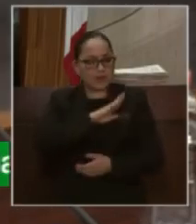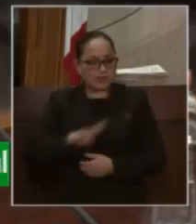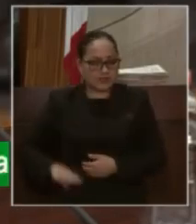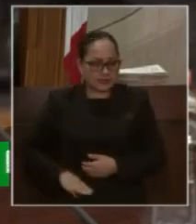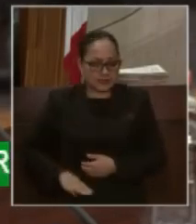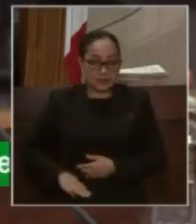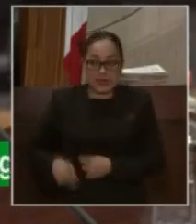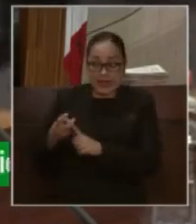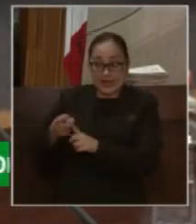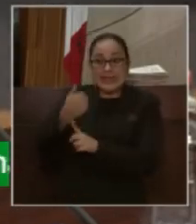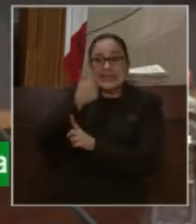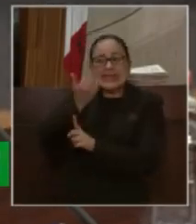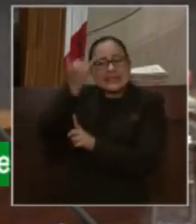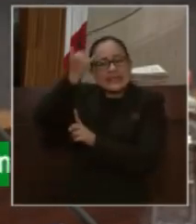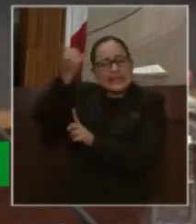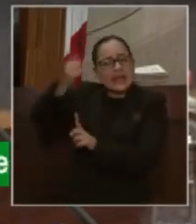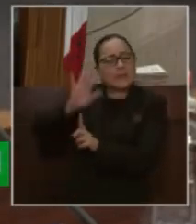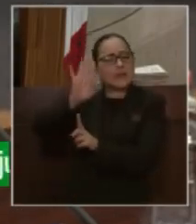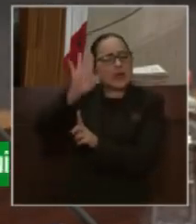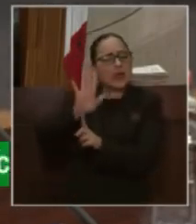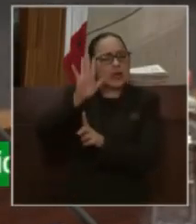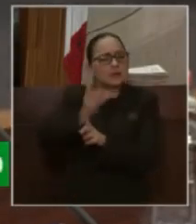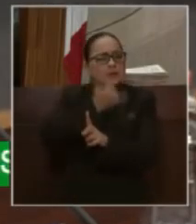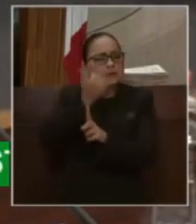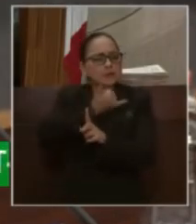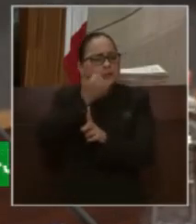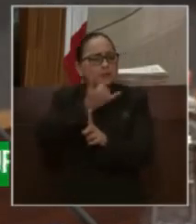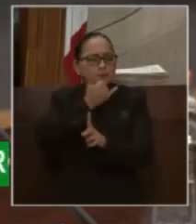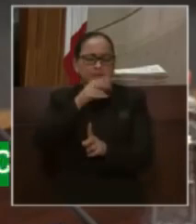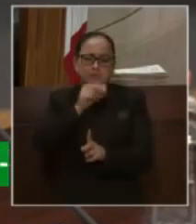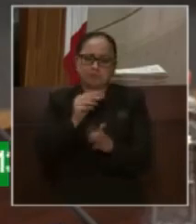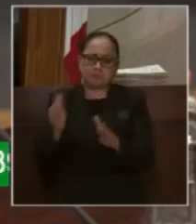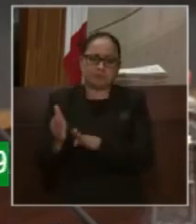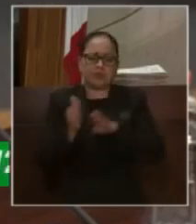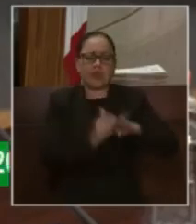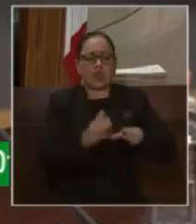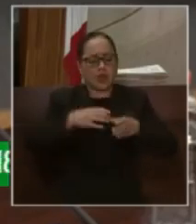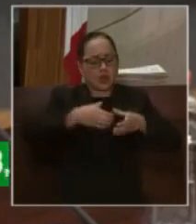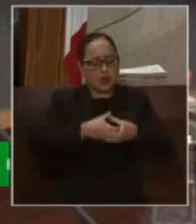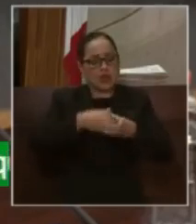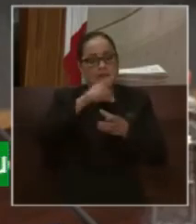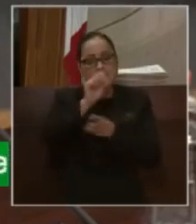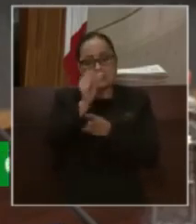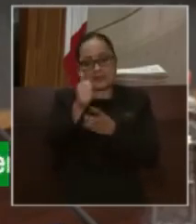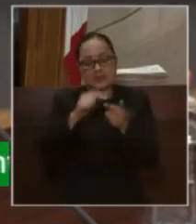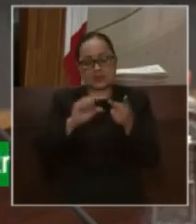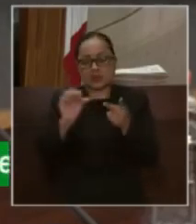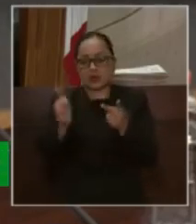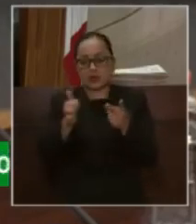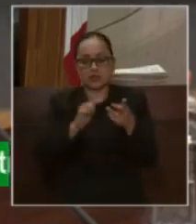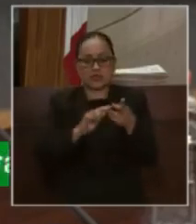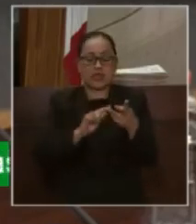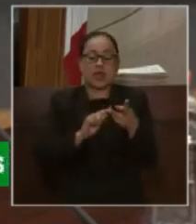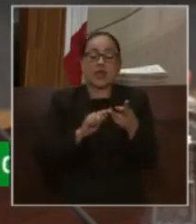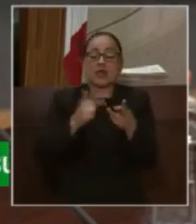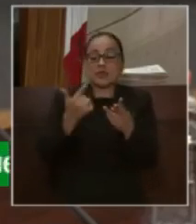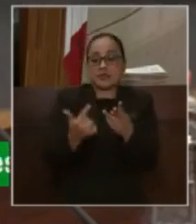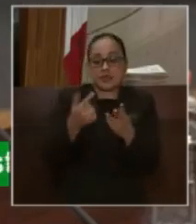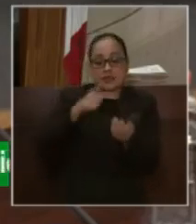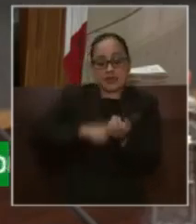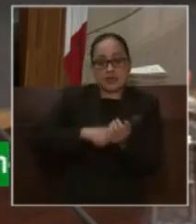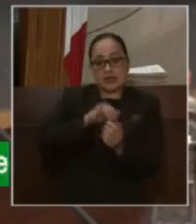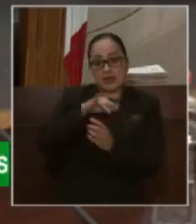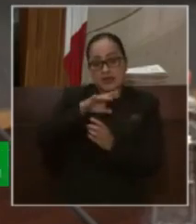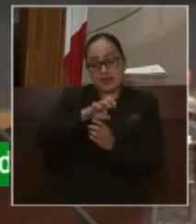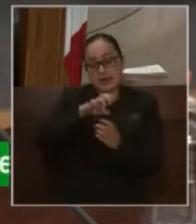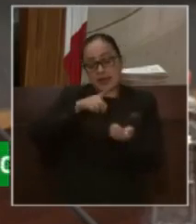pretendidas irregularidades derivan de que los consejos distritales 26, 11 y 7 del Instituto Nacional Electoral